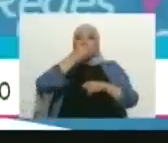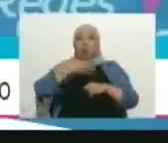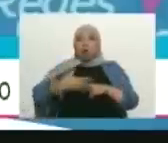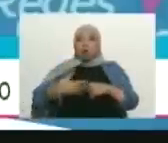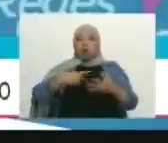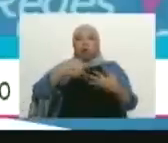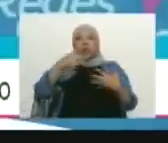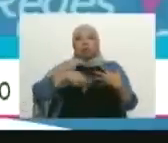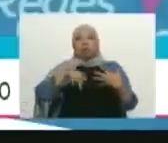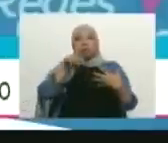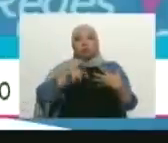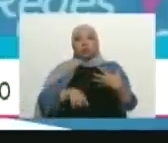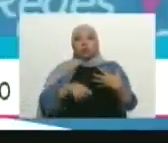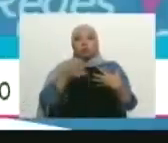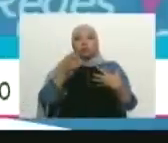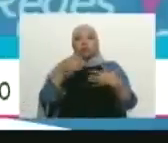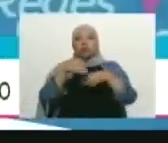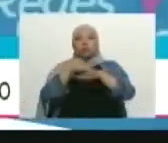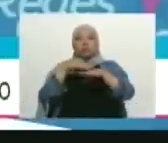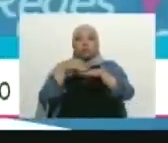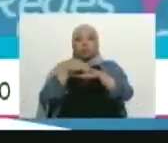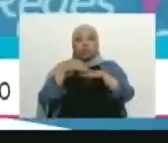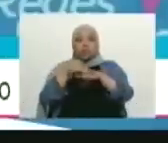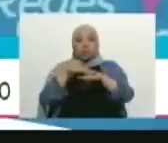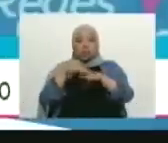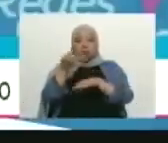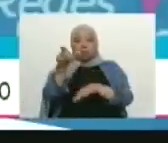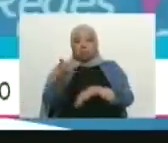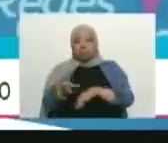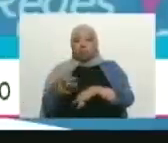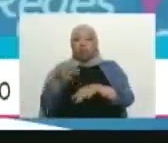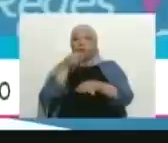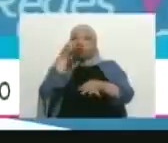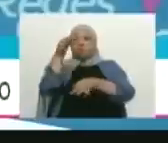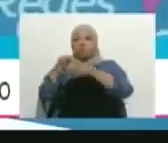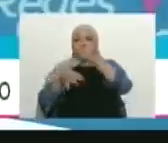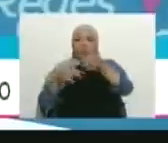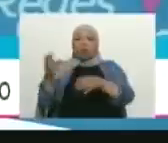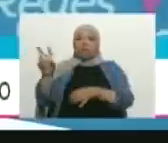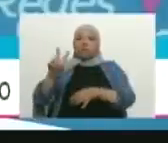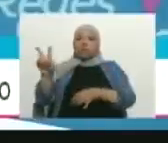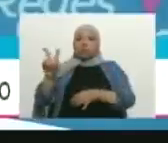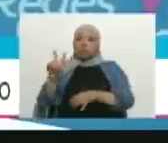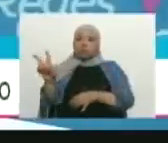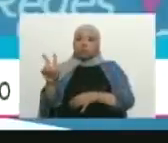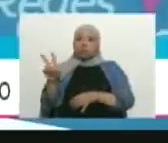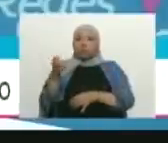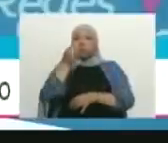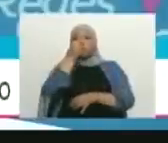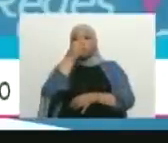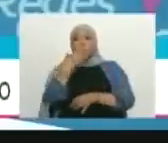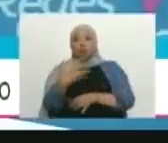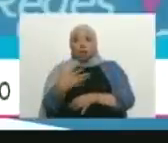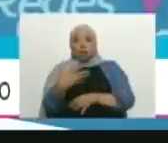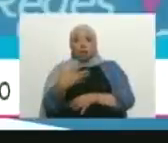que además Delcy Rodríguez es ministra de Finanzas del país, sería bueno